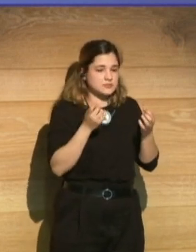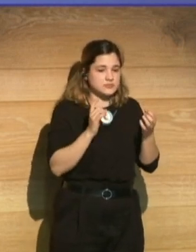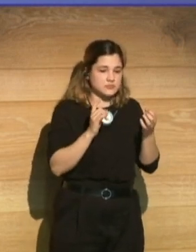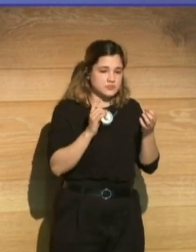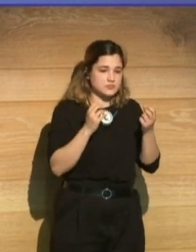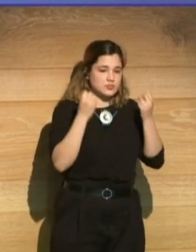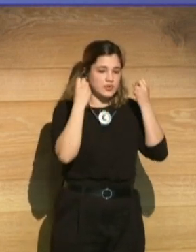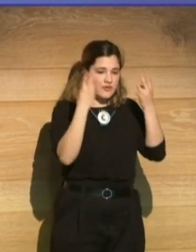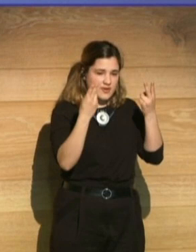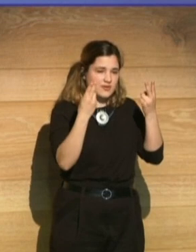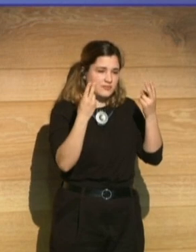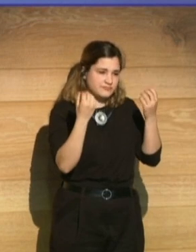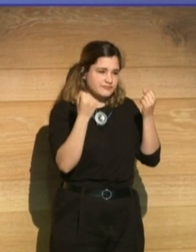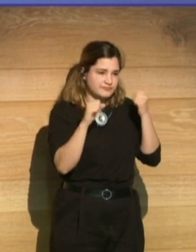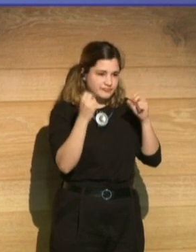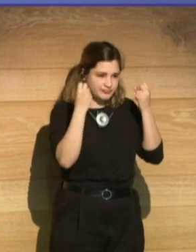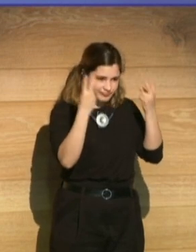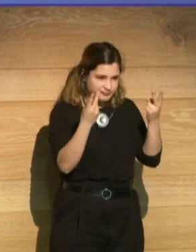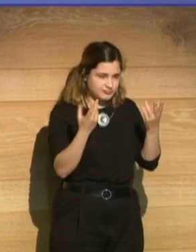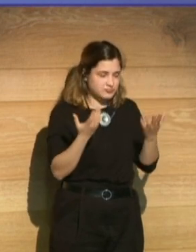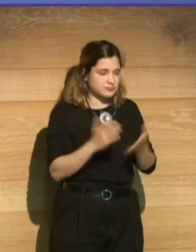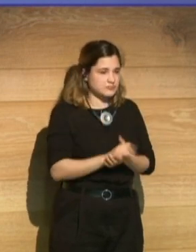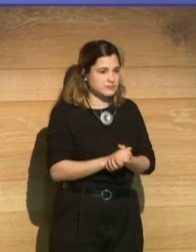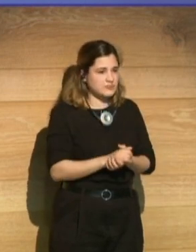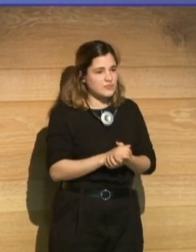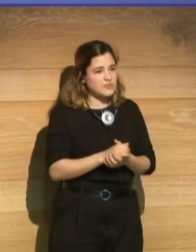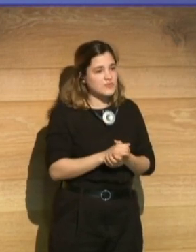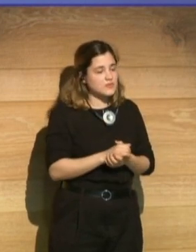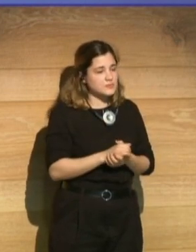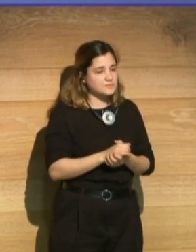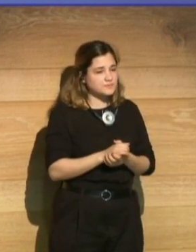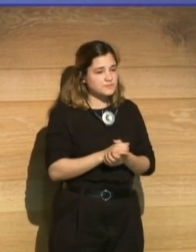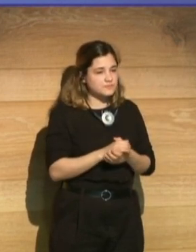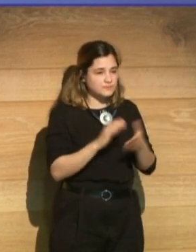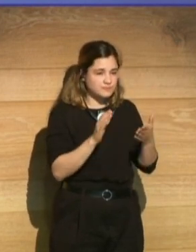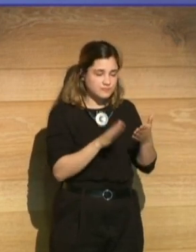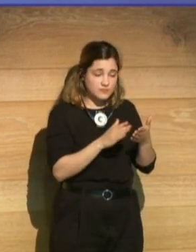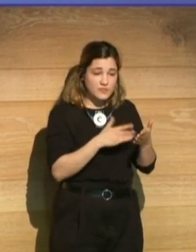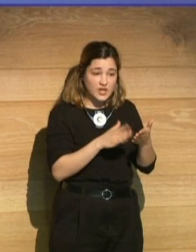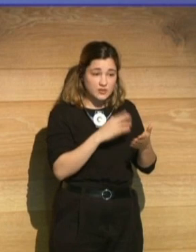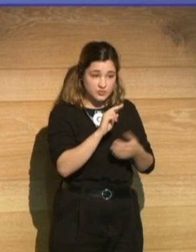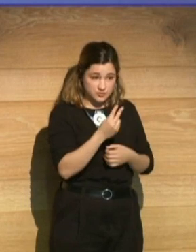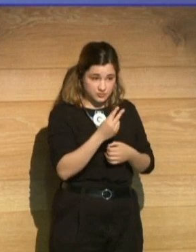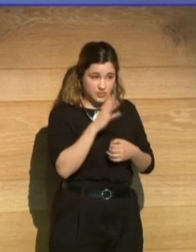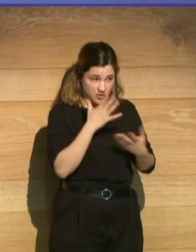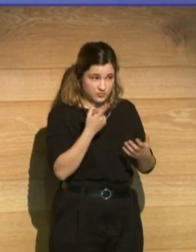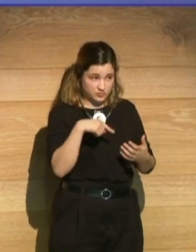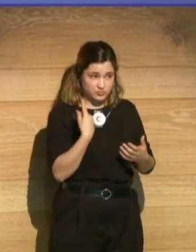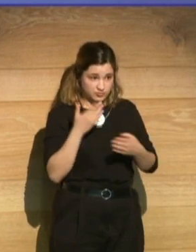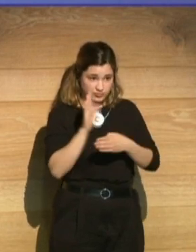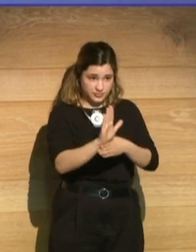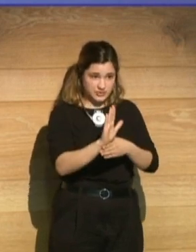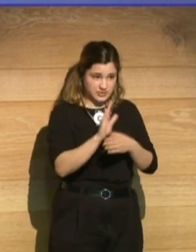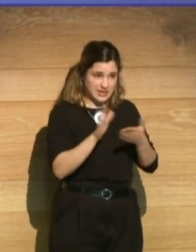que no a algo, te afirmas en lo que eres. Hay un momento deslumbrante en el segundo libro, en el libro que estamos presentando, en la